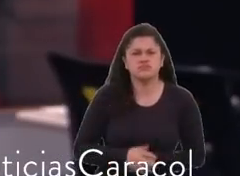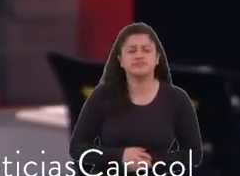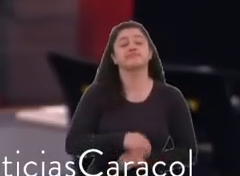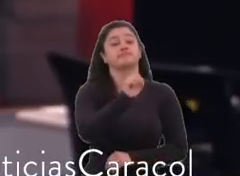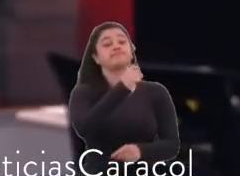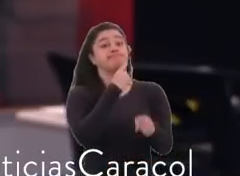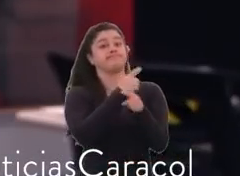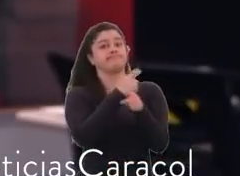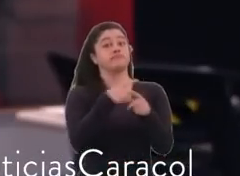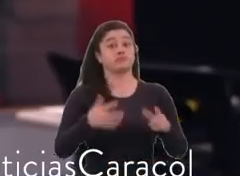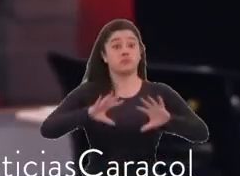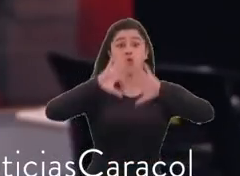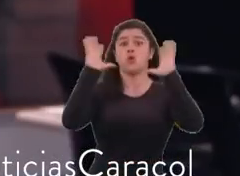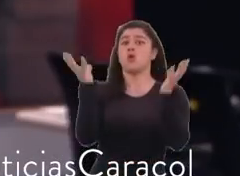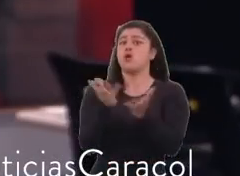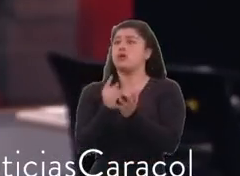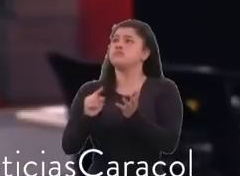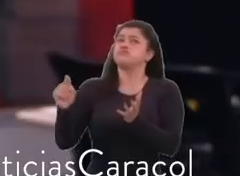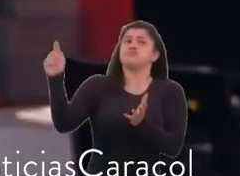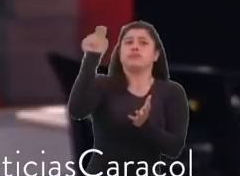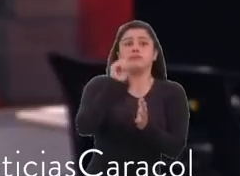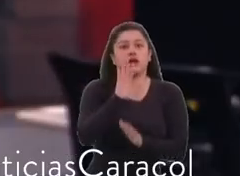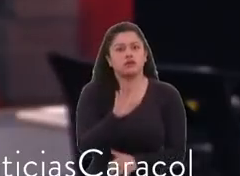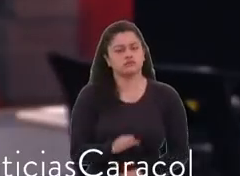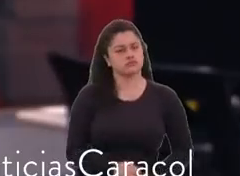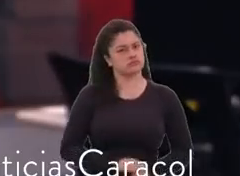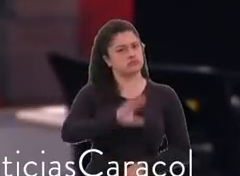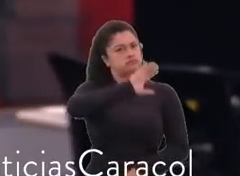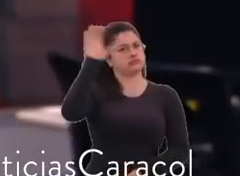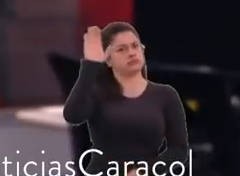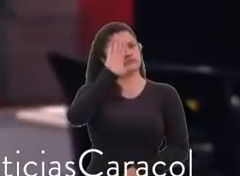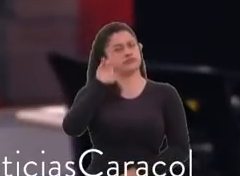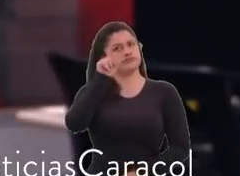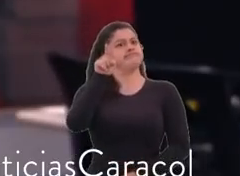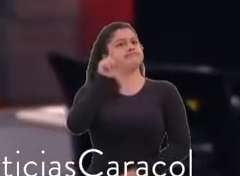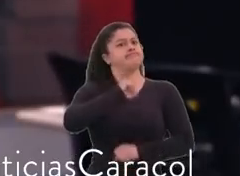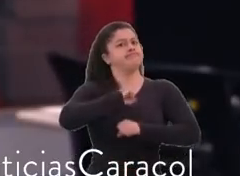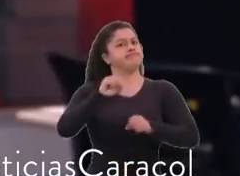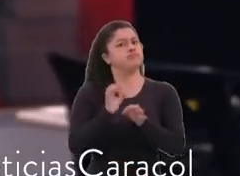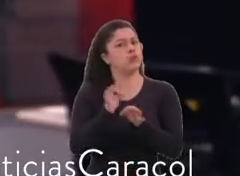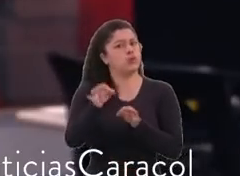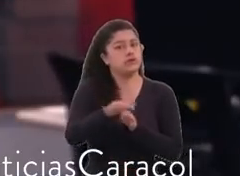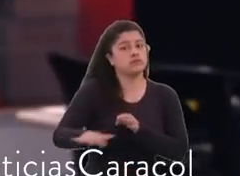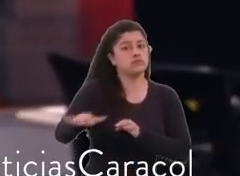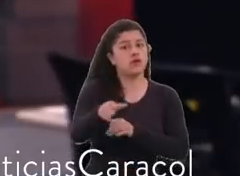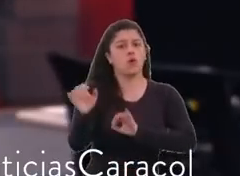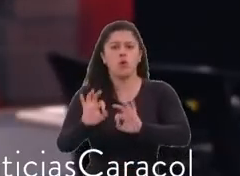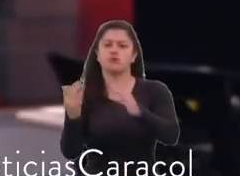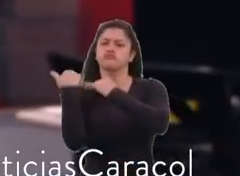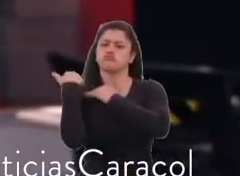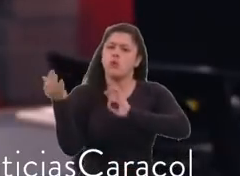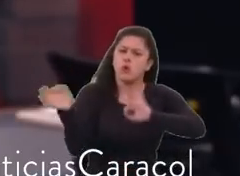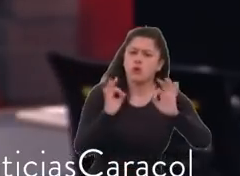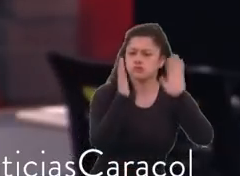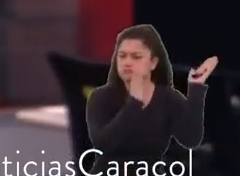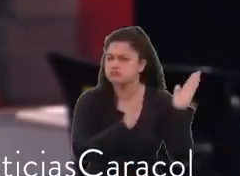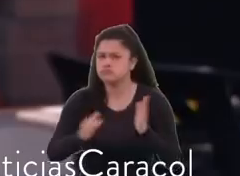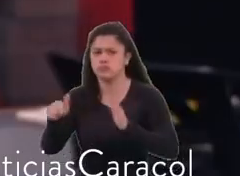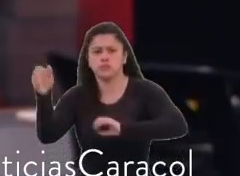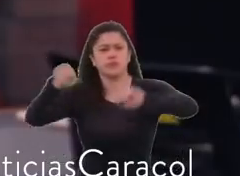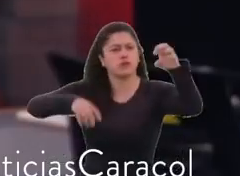manejo de basuras. Y a pesar de que los líderes sociales, los líderes comunales han hecho de todo, han encendido las